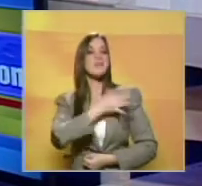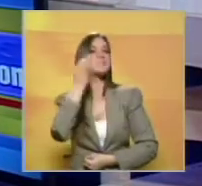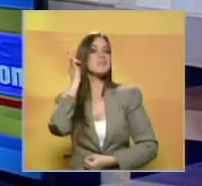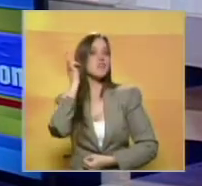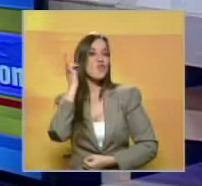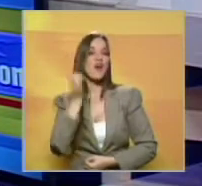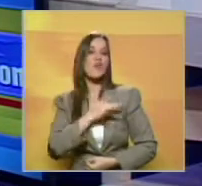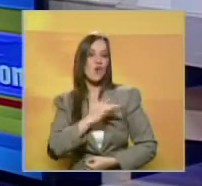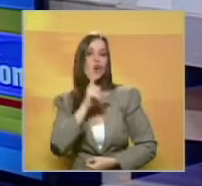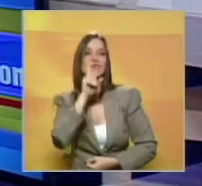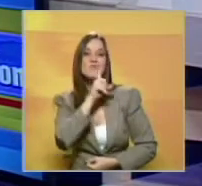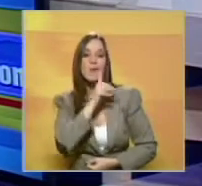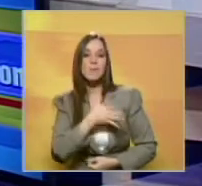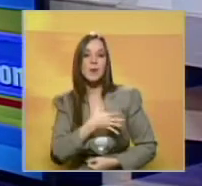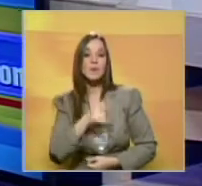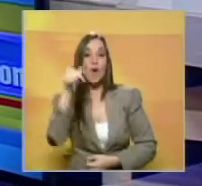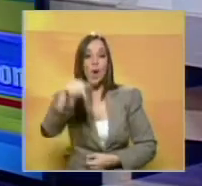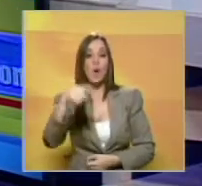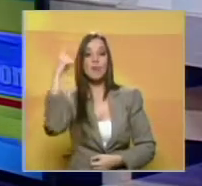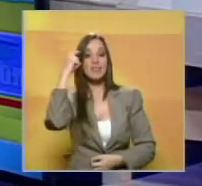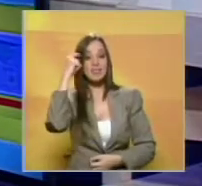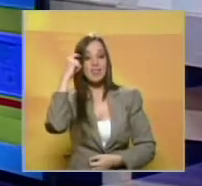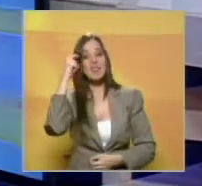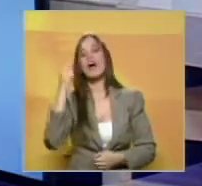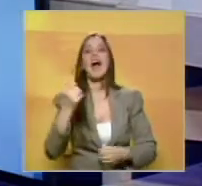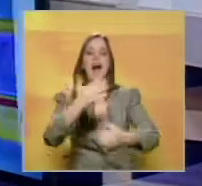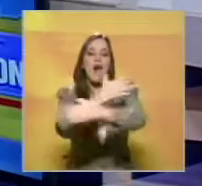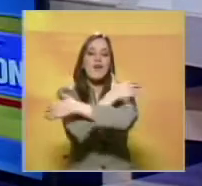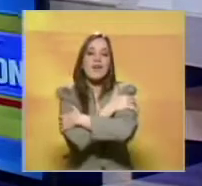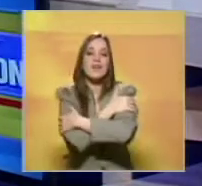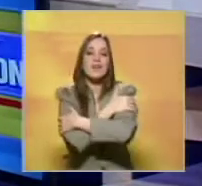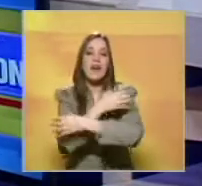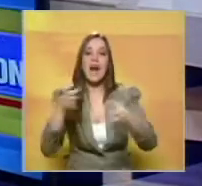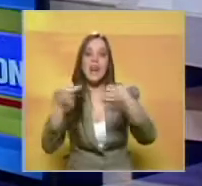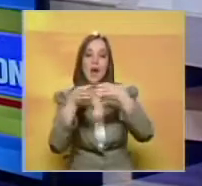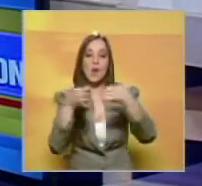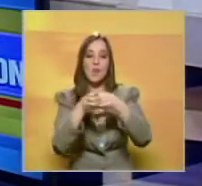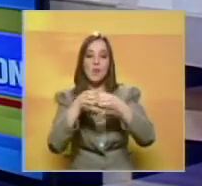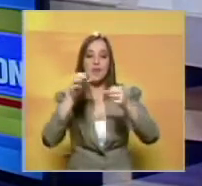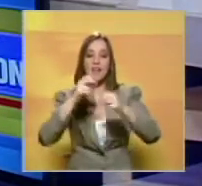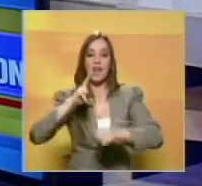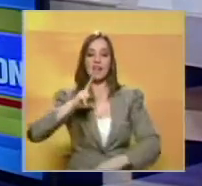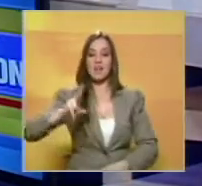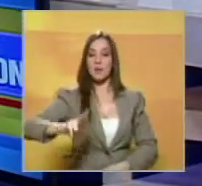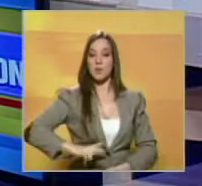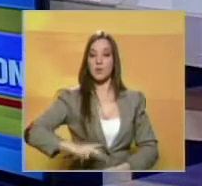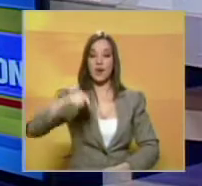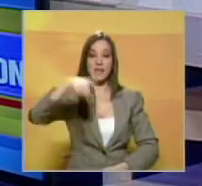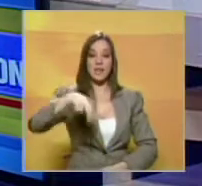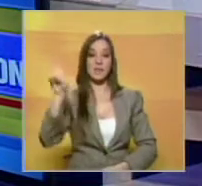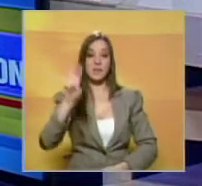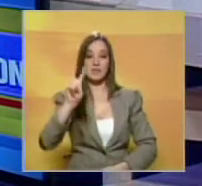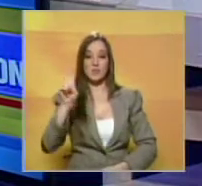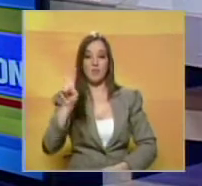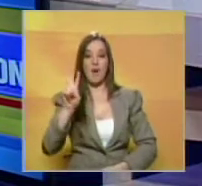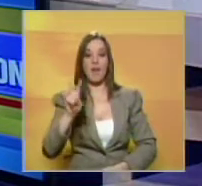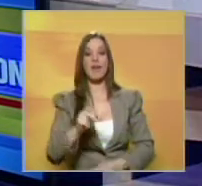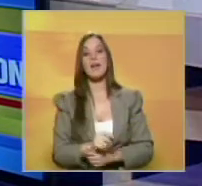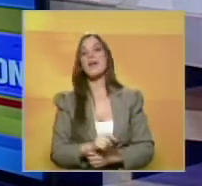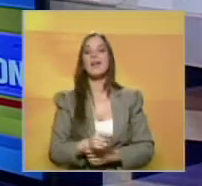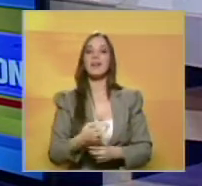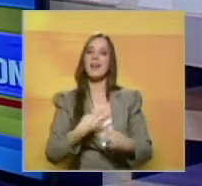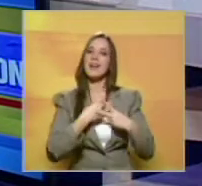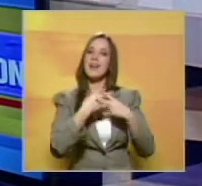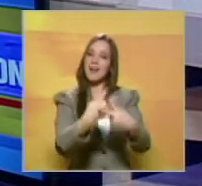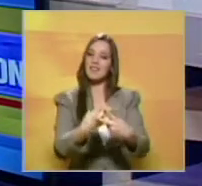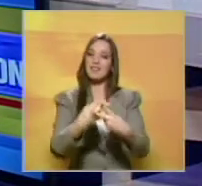hoy un día muy especial, Día de la Virgen de Fátima. Un abrazo a toda la comunidad portuguesa que está en Venezuela, que pone especial acento en la advocación